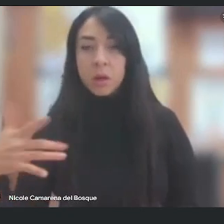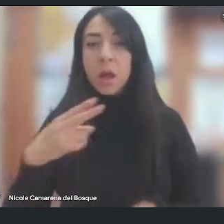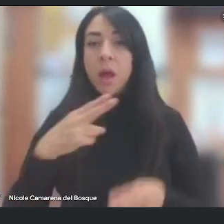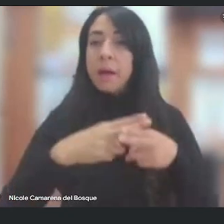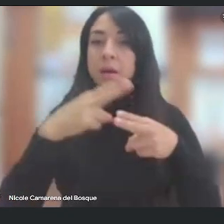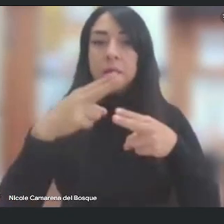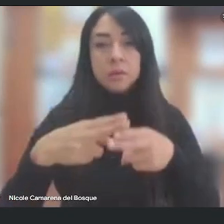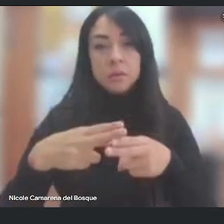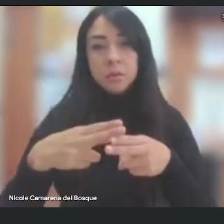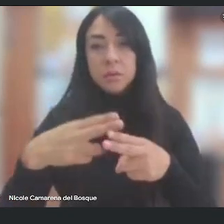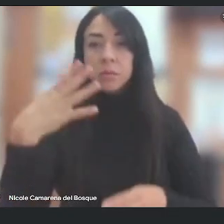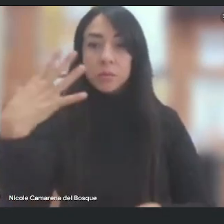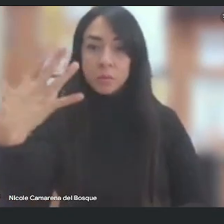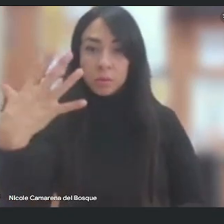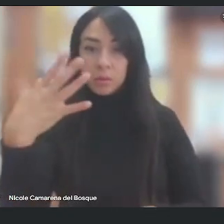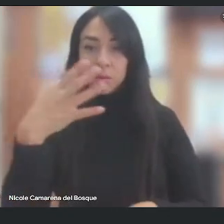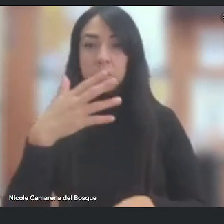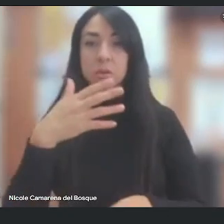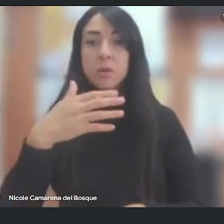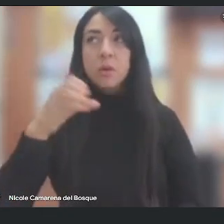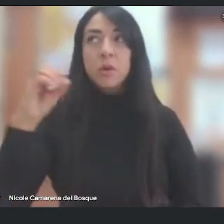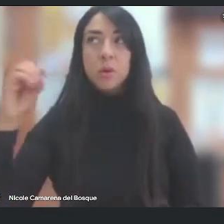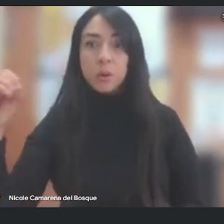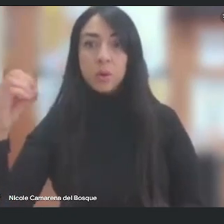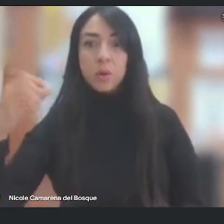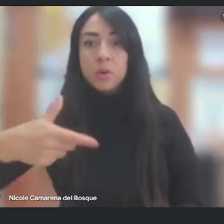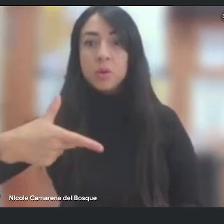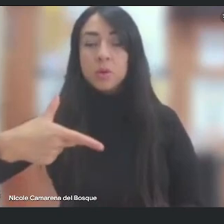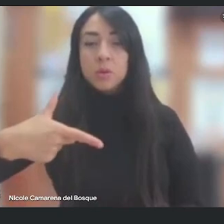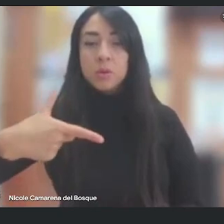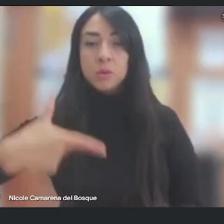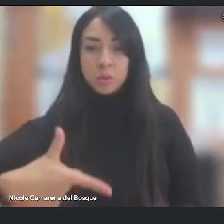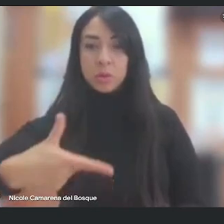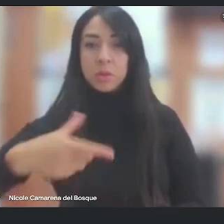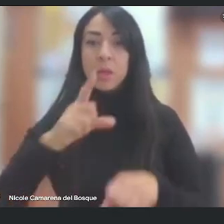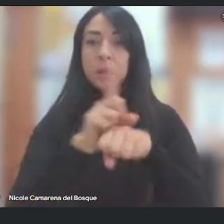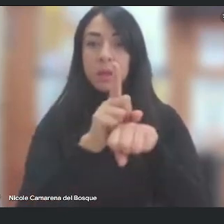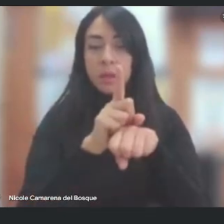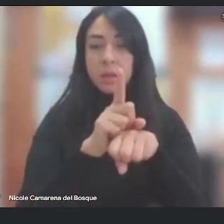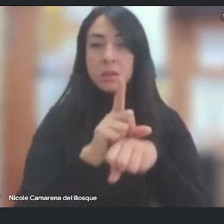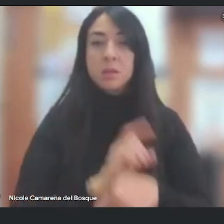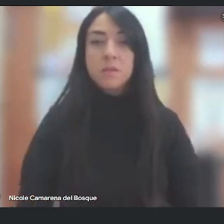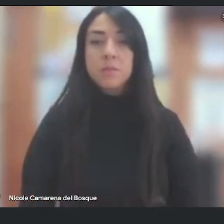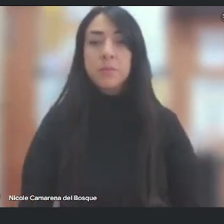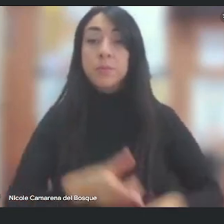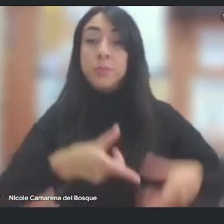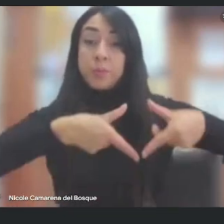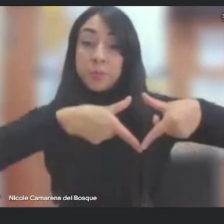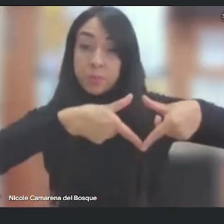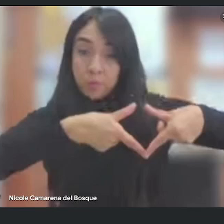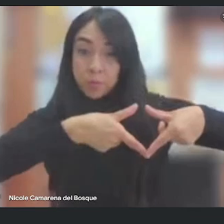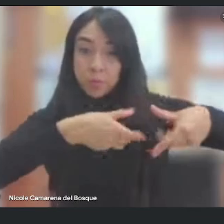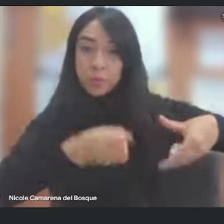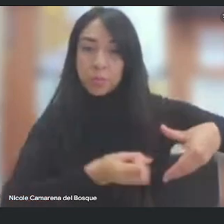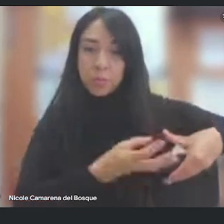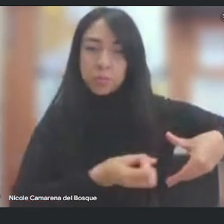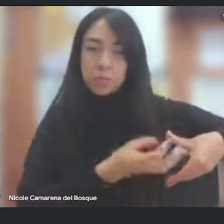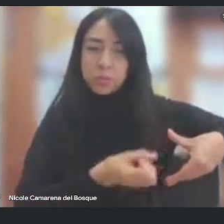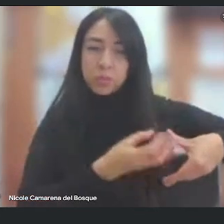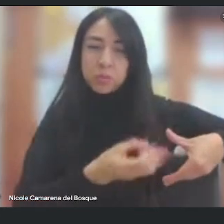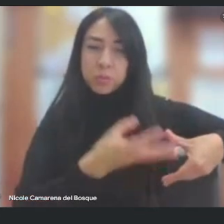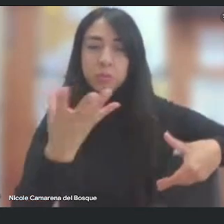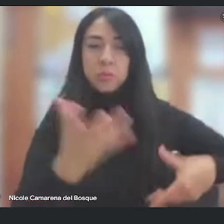es el periodo de sangrado. Posteriormente viene una fase folicular o proliferativa, que es donde se van